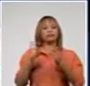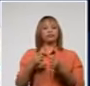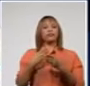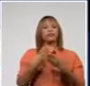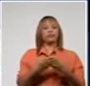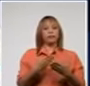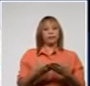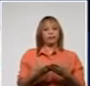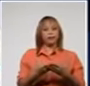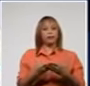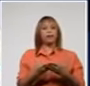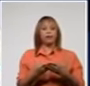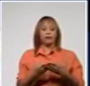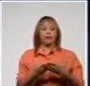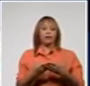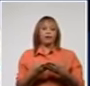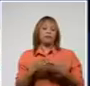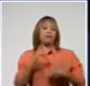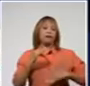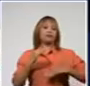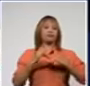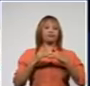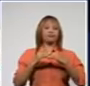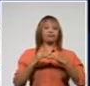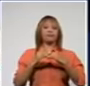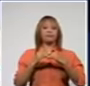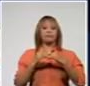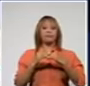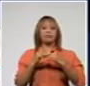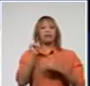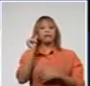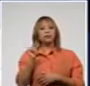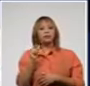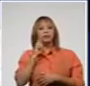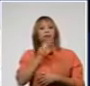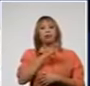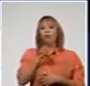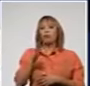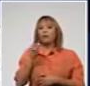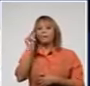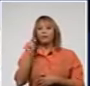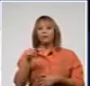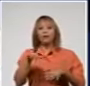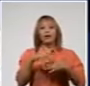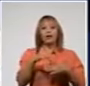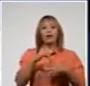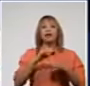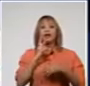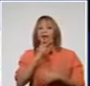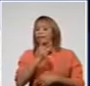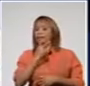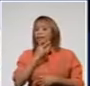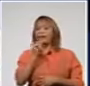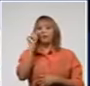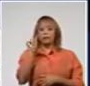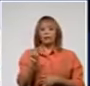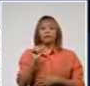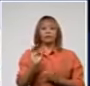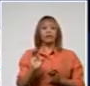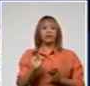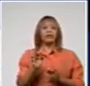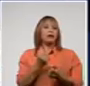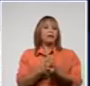para cubrir un universo mayor de personas de riesgo y a veces sin mucho riesgo, pero